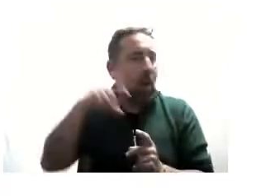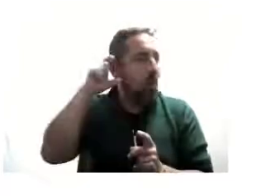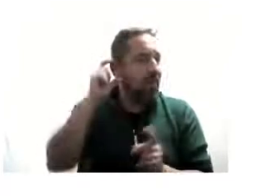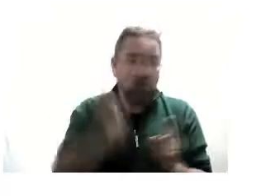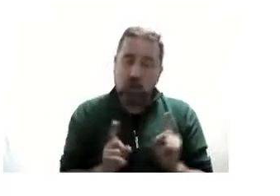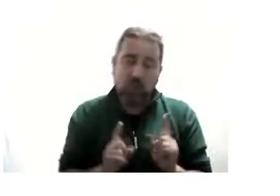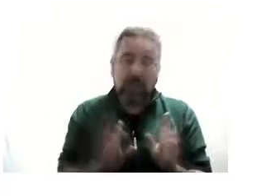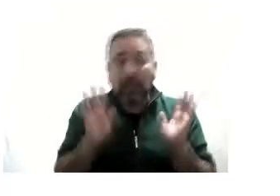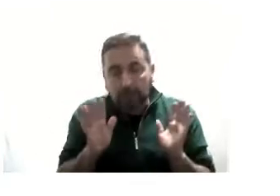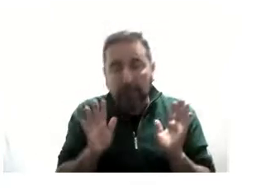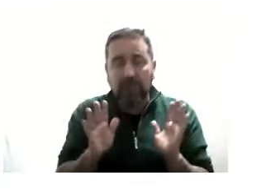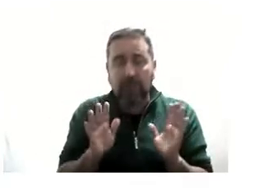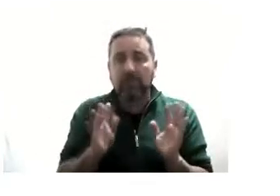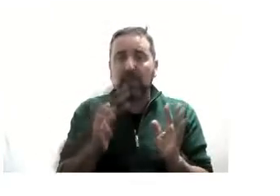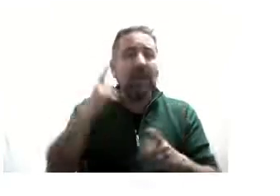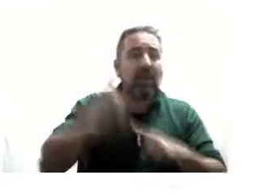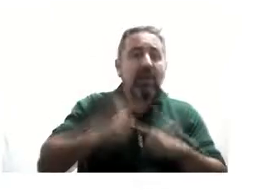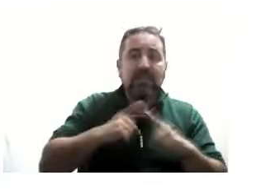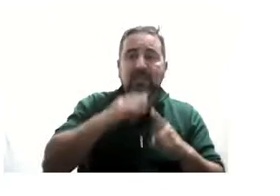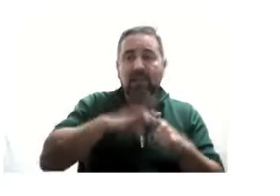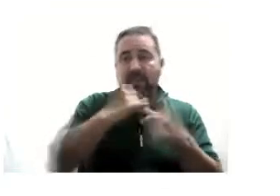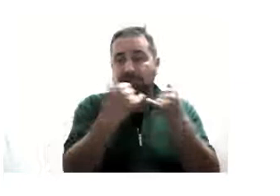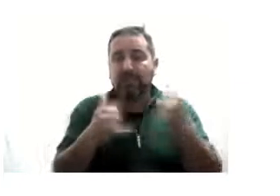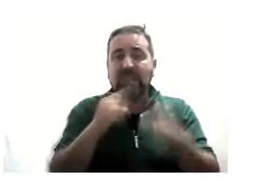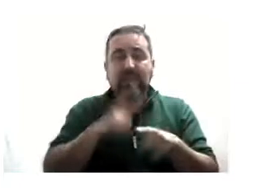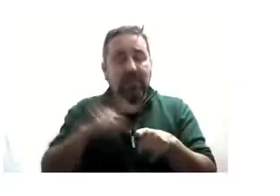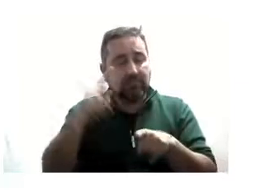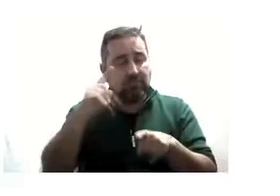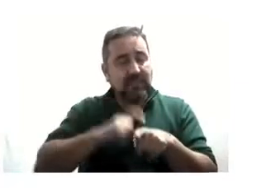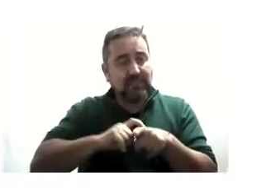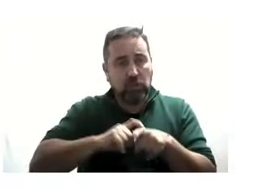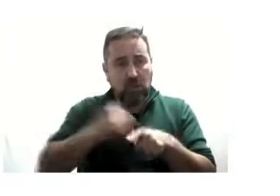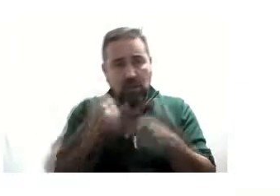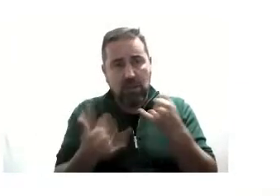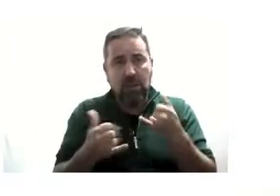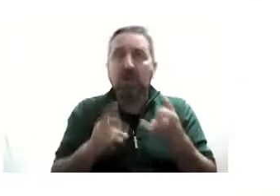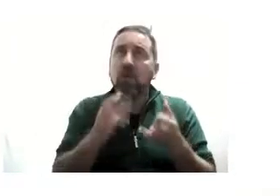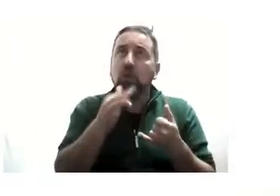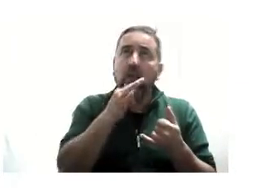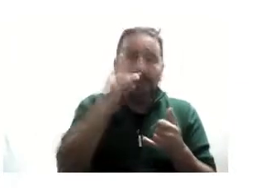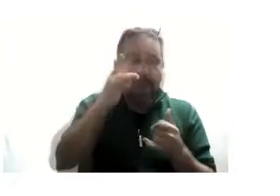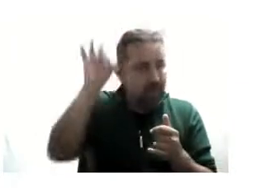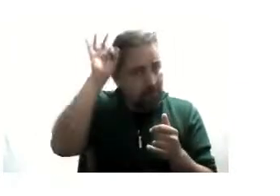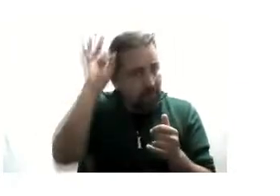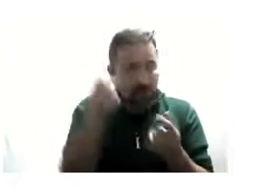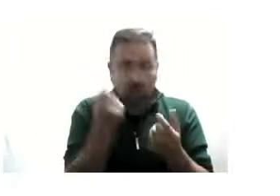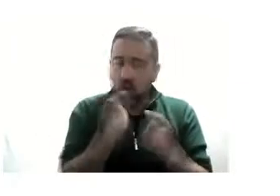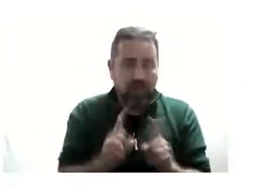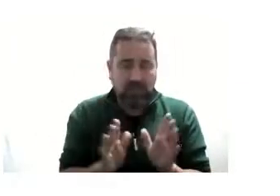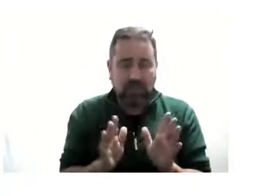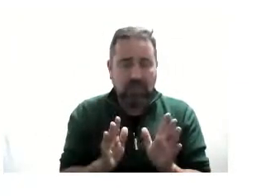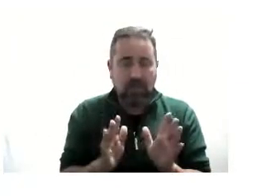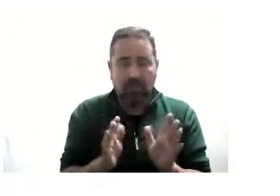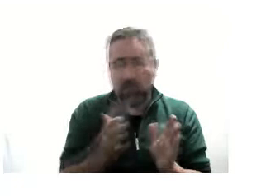Pero alguien que tiene una hipoacusia neurosensorial, que todavía está en un rango, digamos que no necesita un implante coclear, y tiene